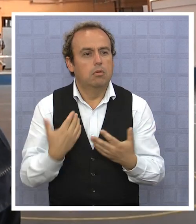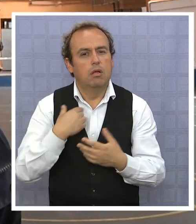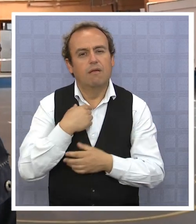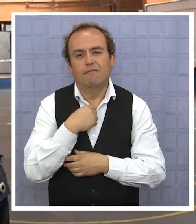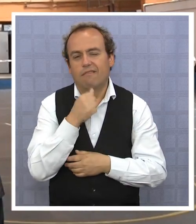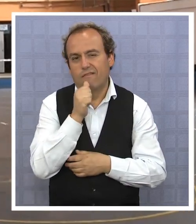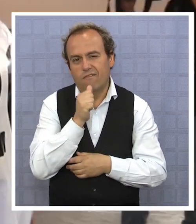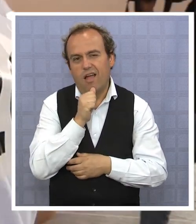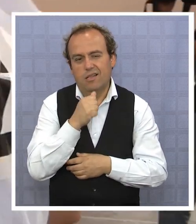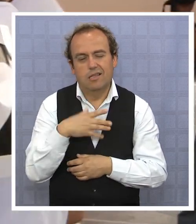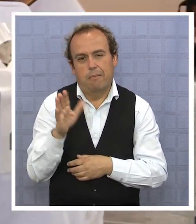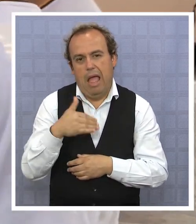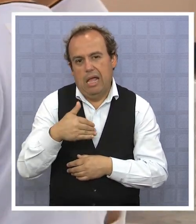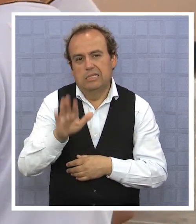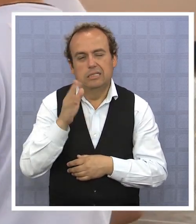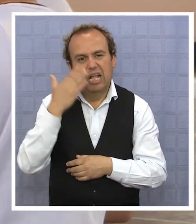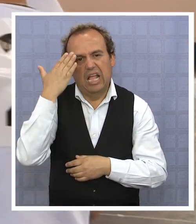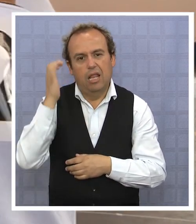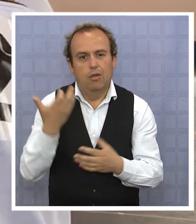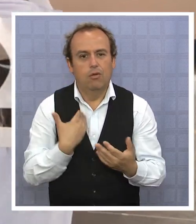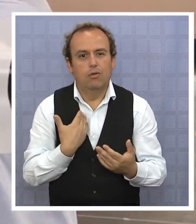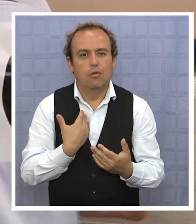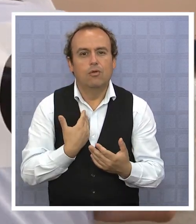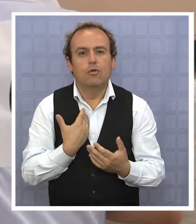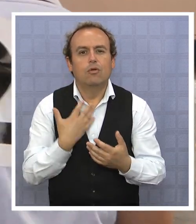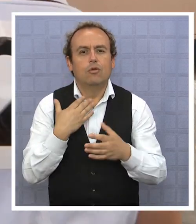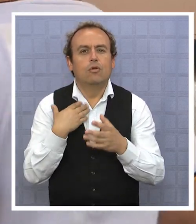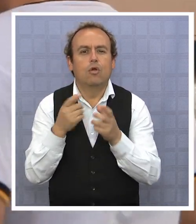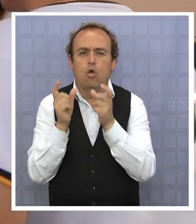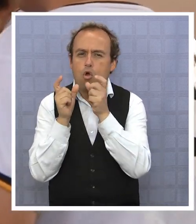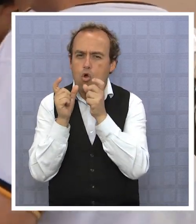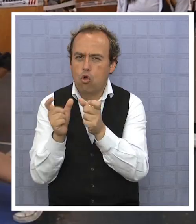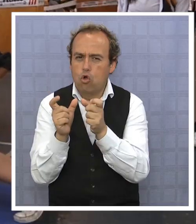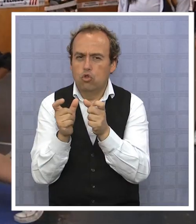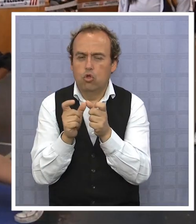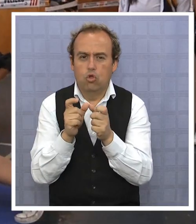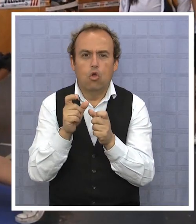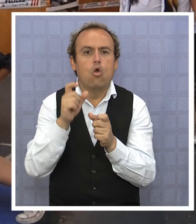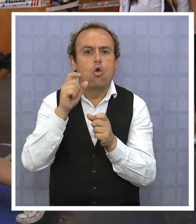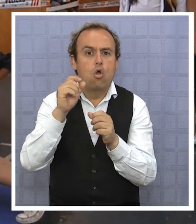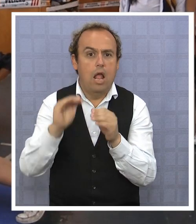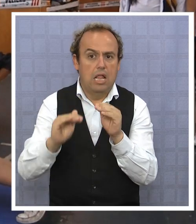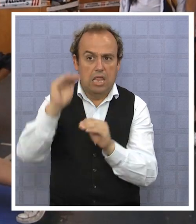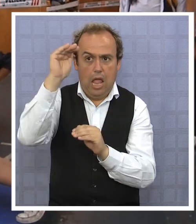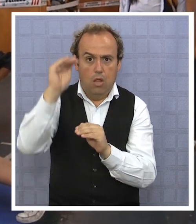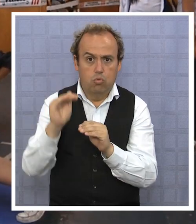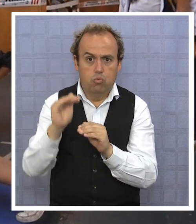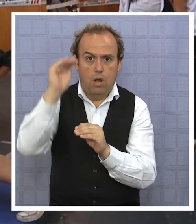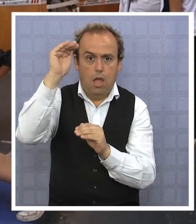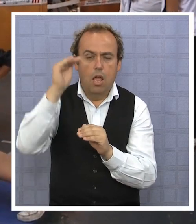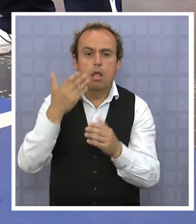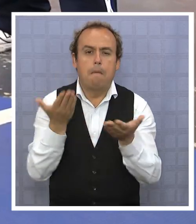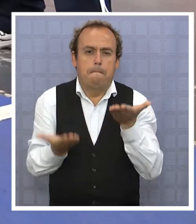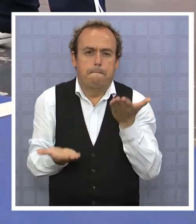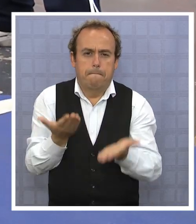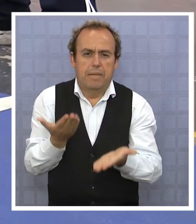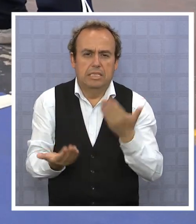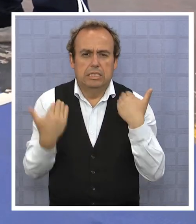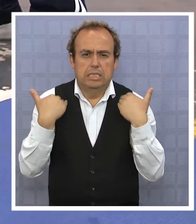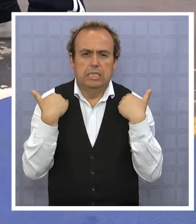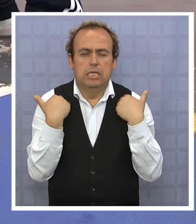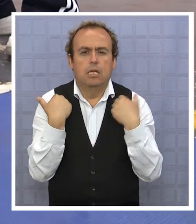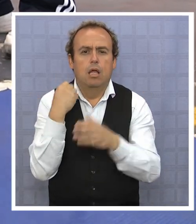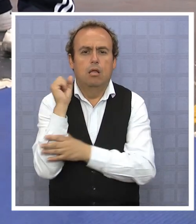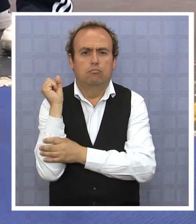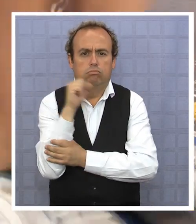creo que todavía no es suficiente. Son parte del control la medición de estatura y peso, ejercicios de salto y abdominales,